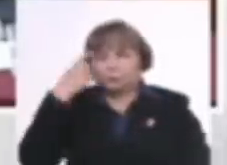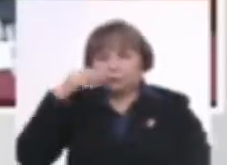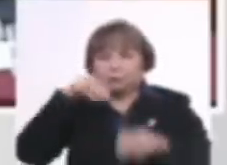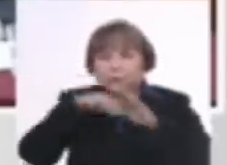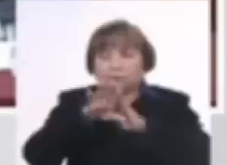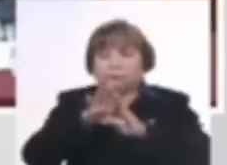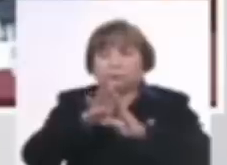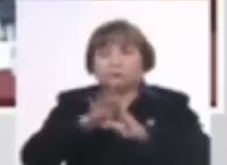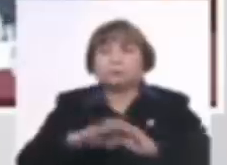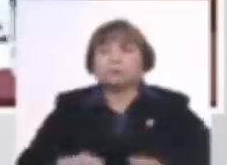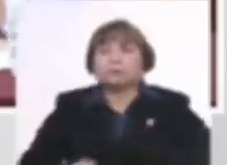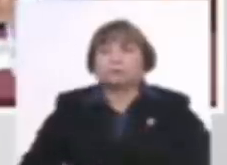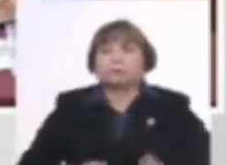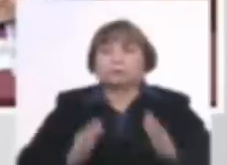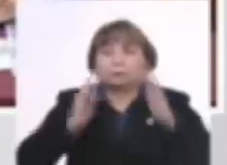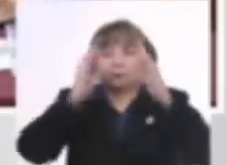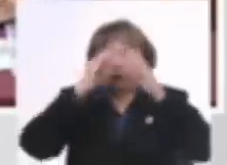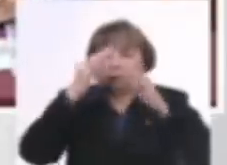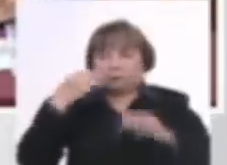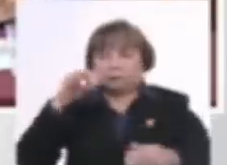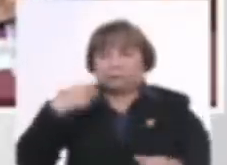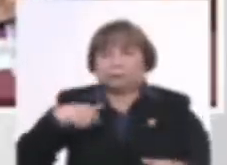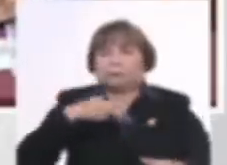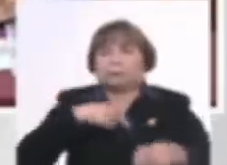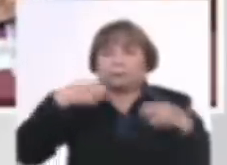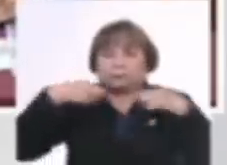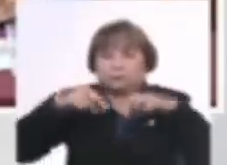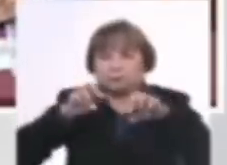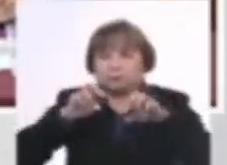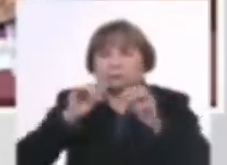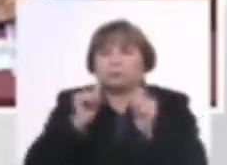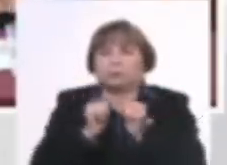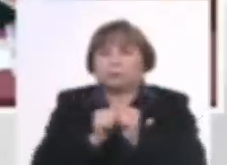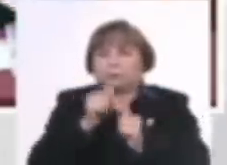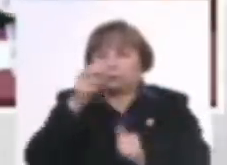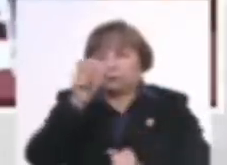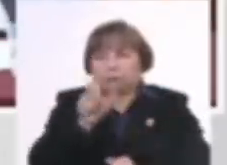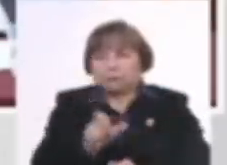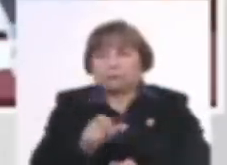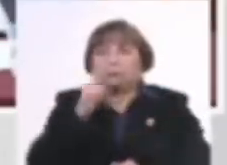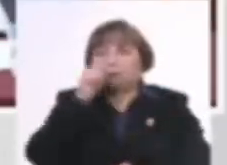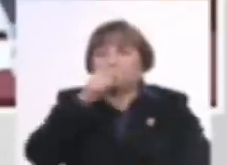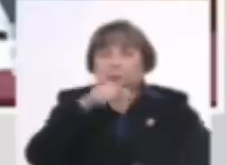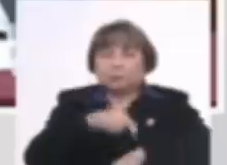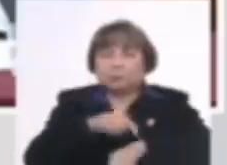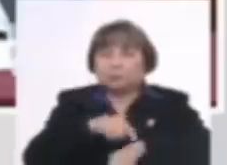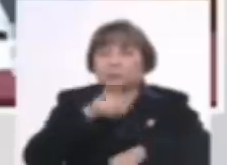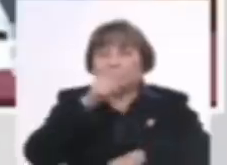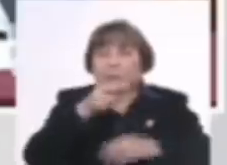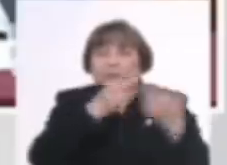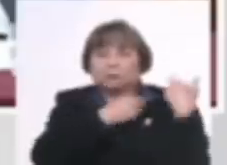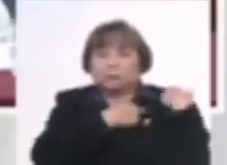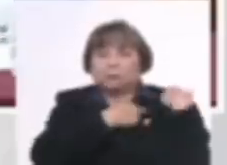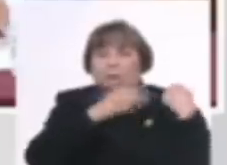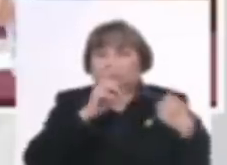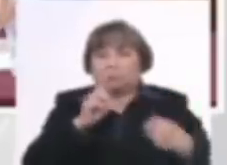entrar al palacio, nosotros siempre pedimos permiso a la persona que se encuentre en ese momento responsable de, y para